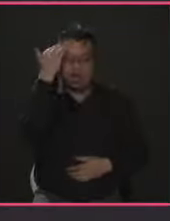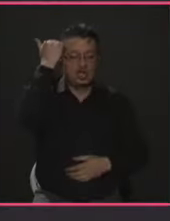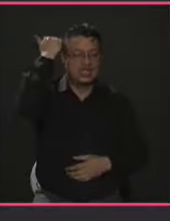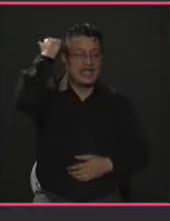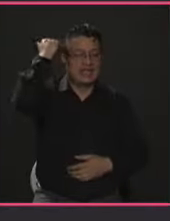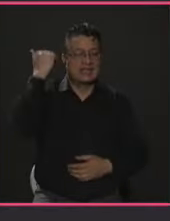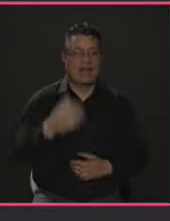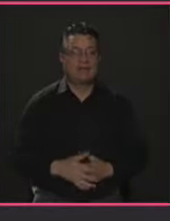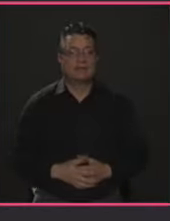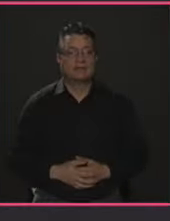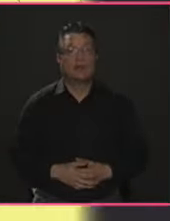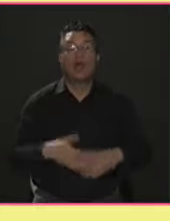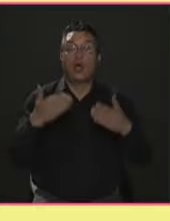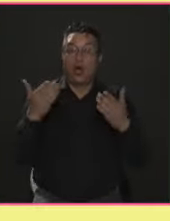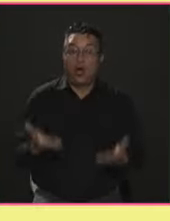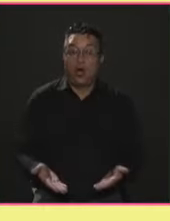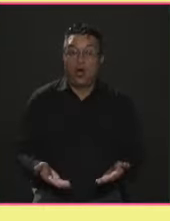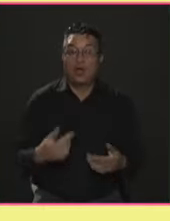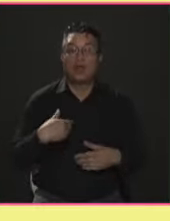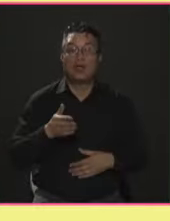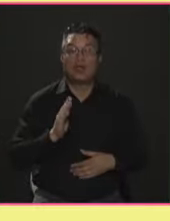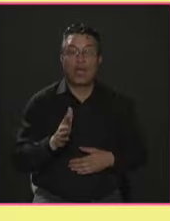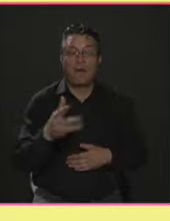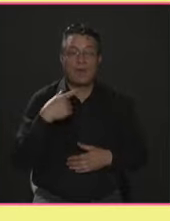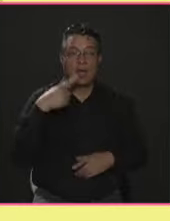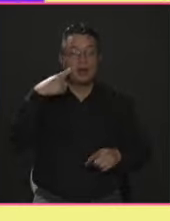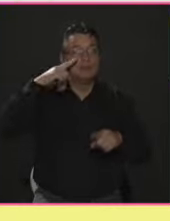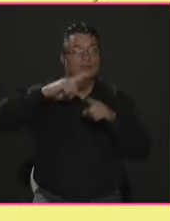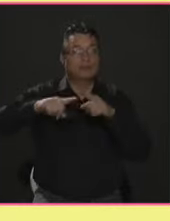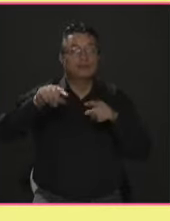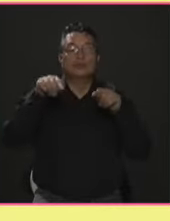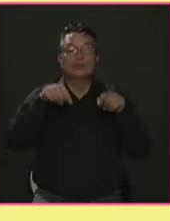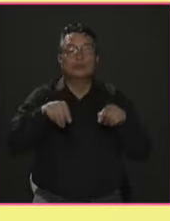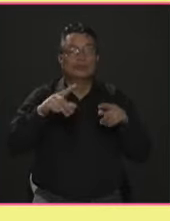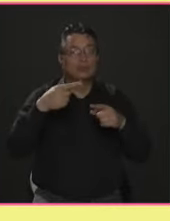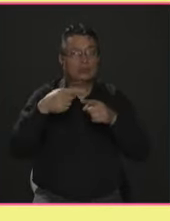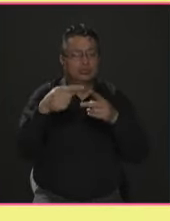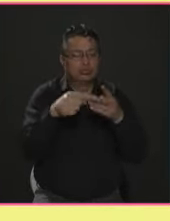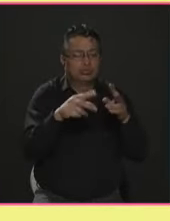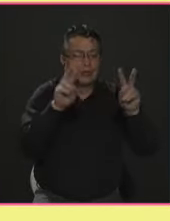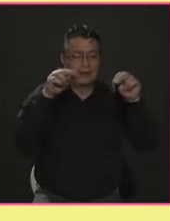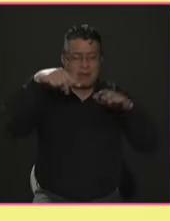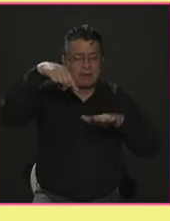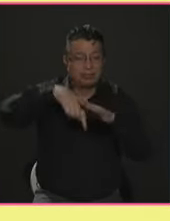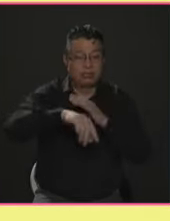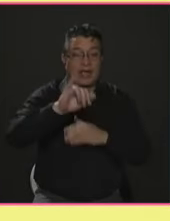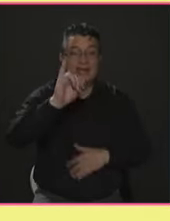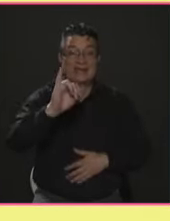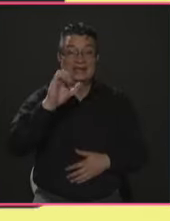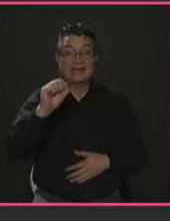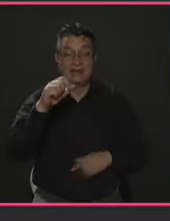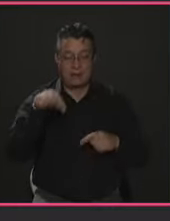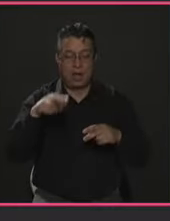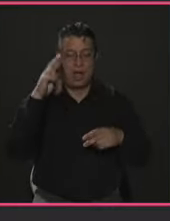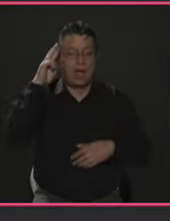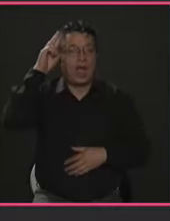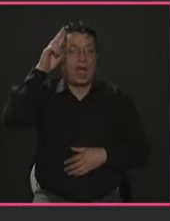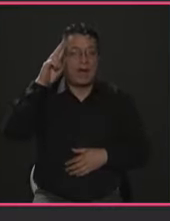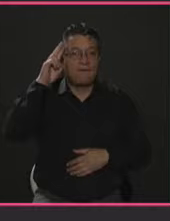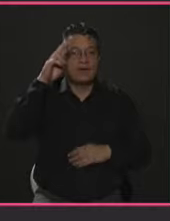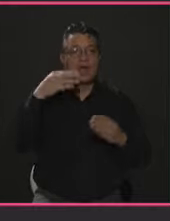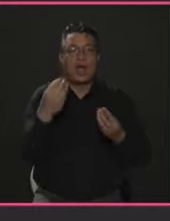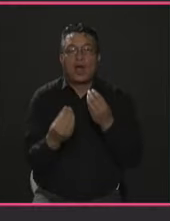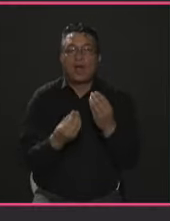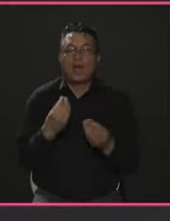conciencia Y hoy cuando aún desconocemos los alcances de la Inteligencia artificial Nos invita a reflexionar sobre